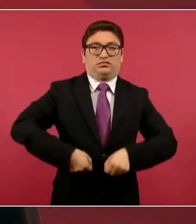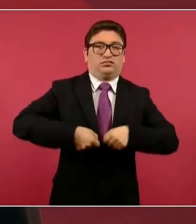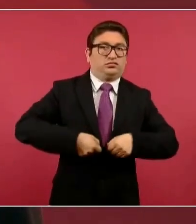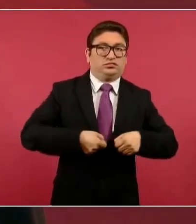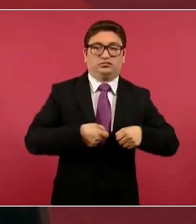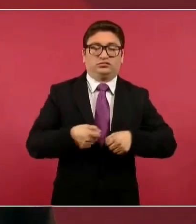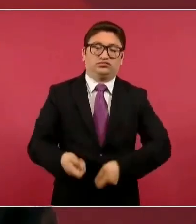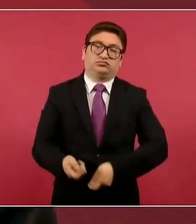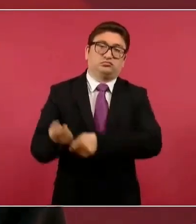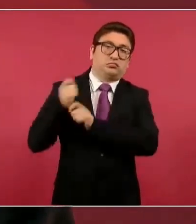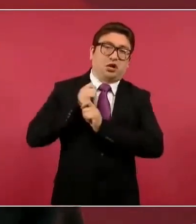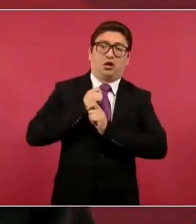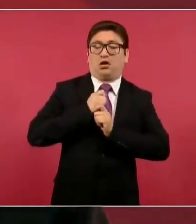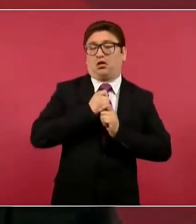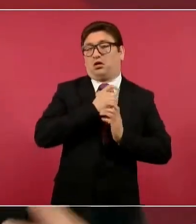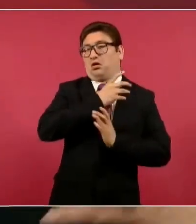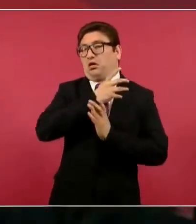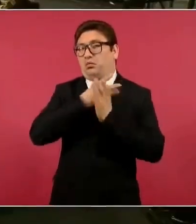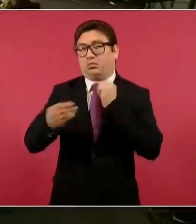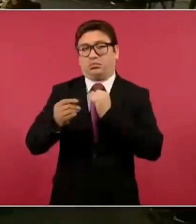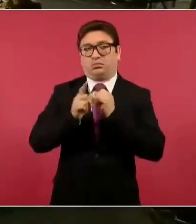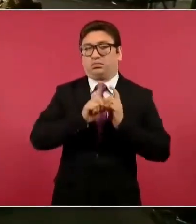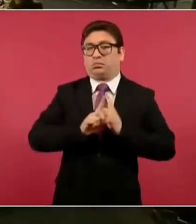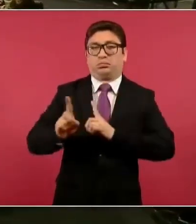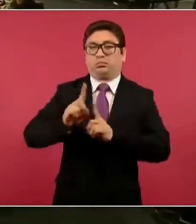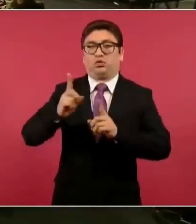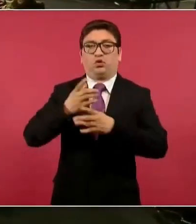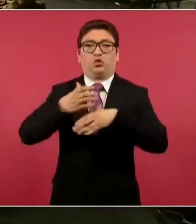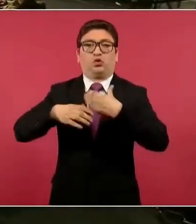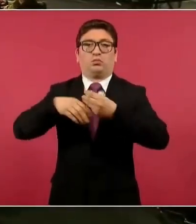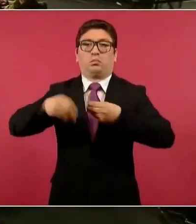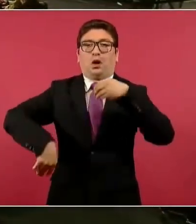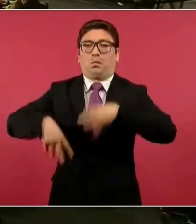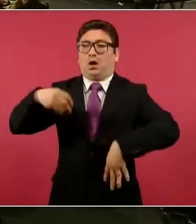los costales, ¿no? Y van dejando tirado todo.